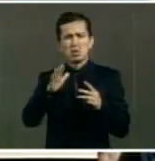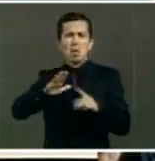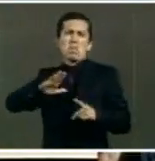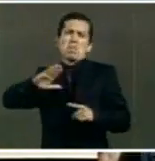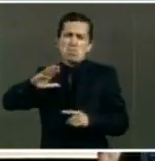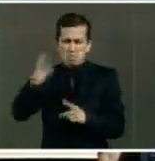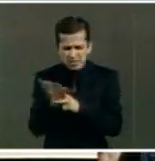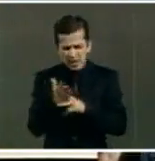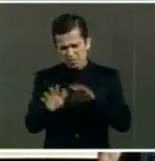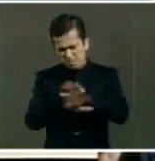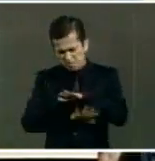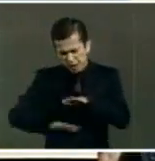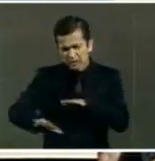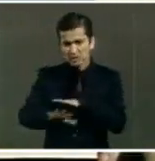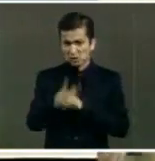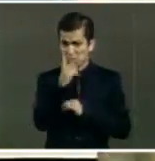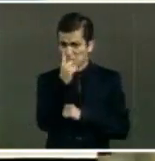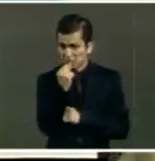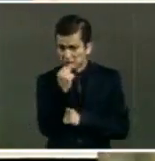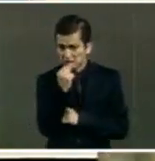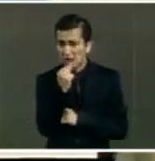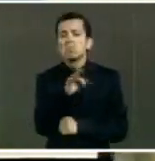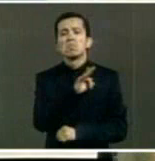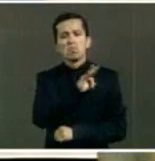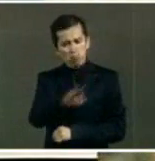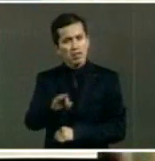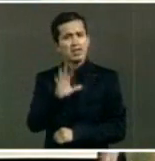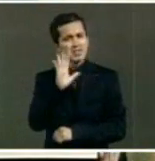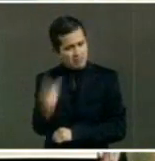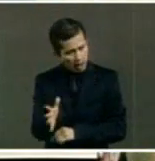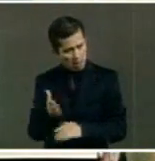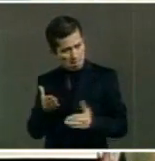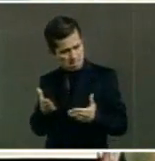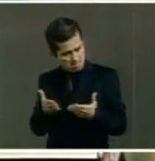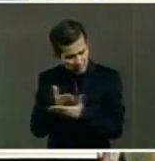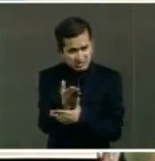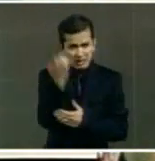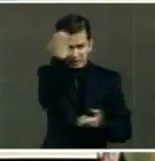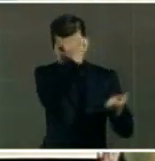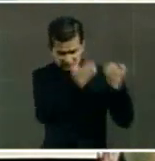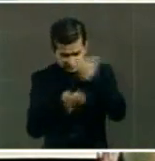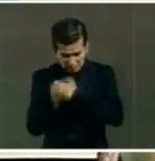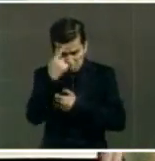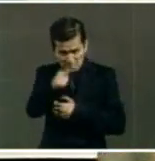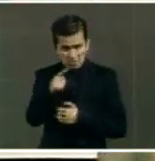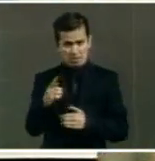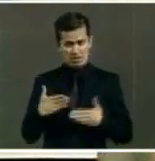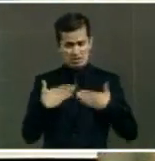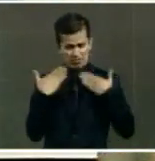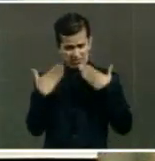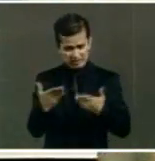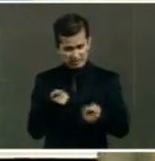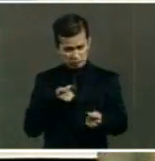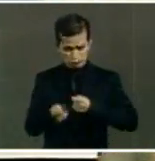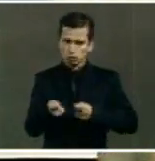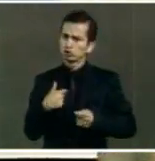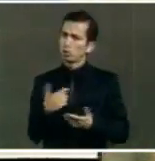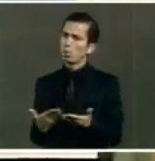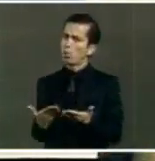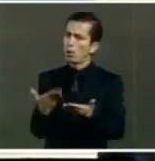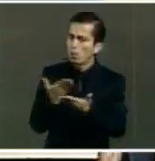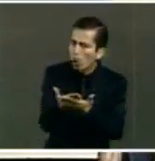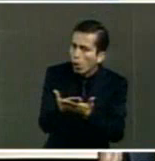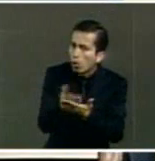las corporaciones policíacas y ministeriales hayan aprobado las pruebas de control de confianza. Les propongo y pido